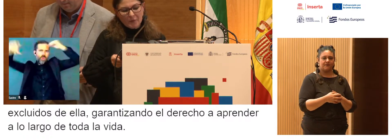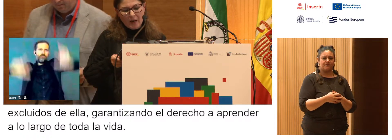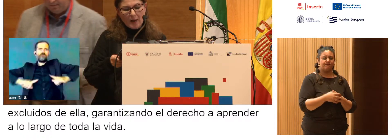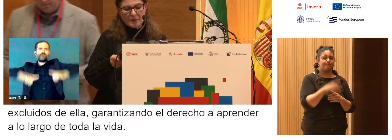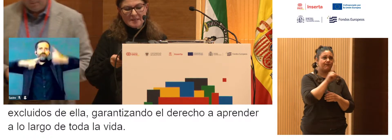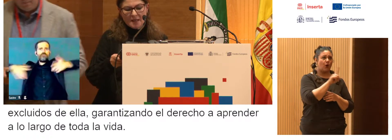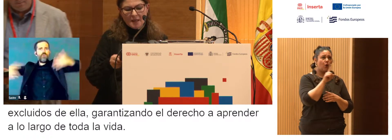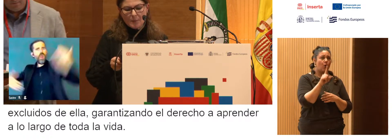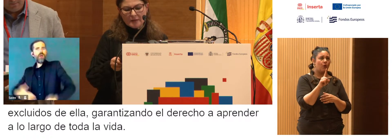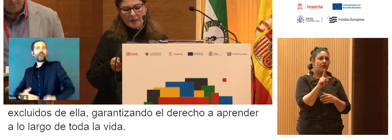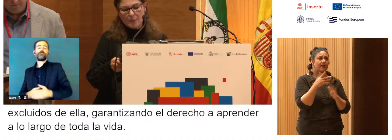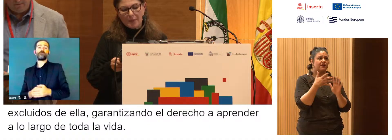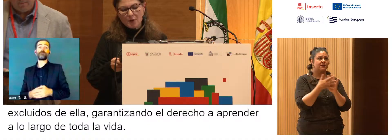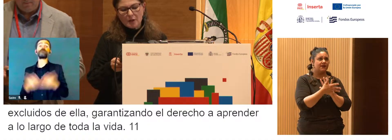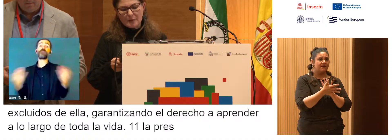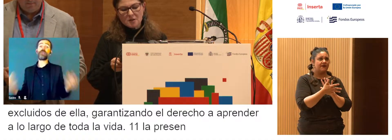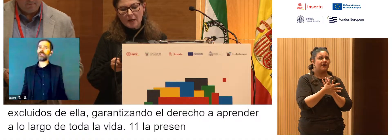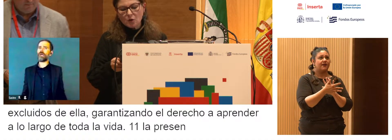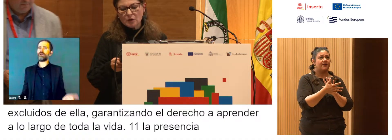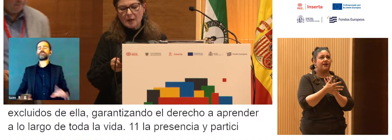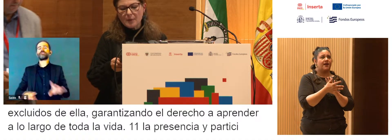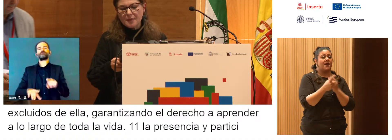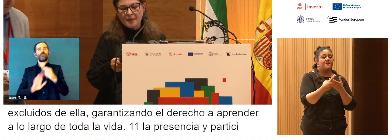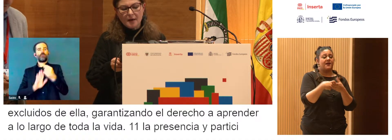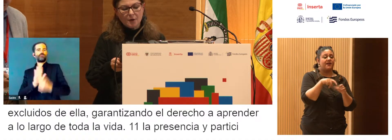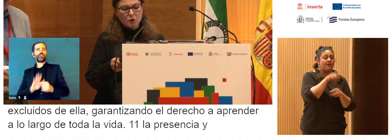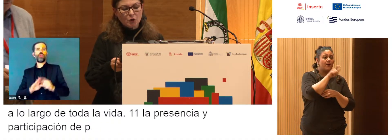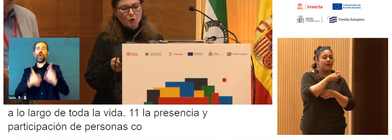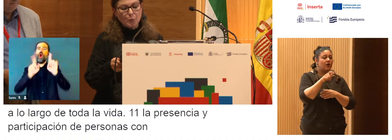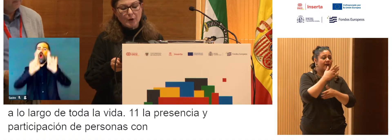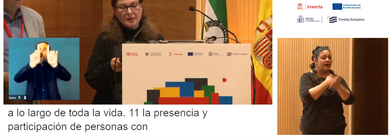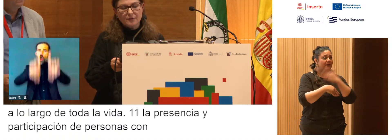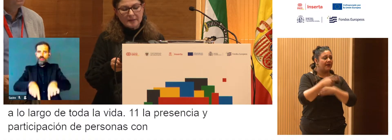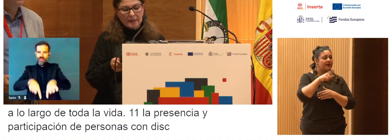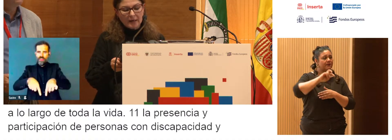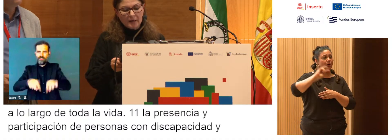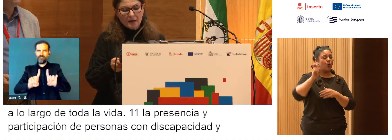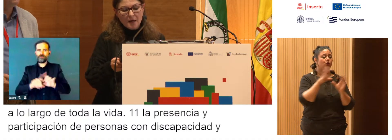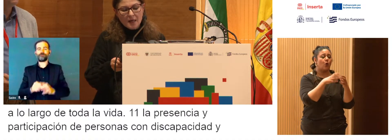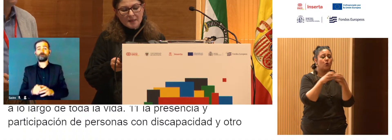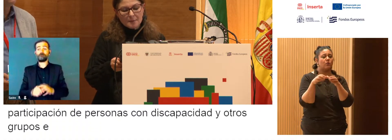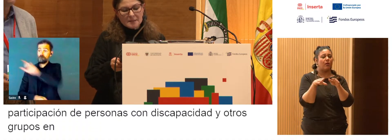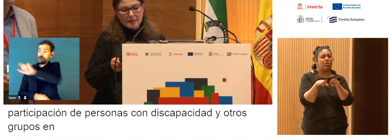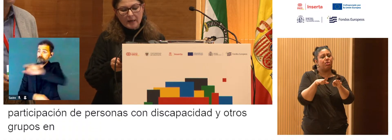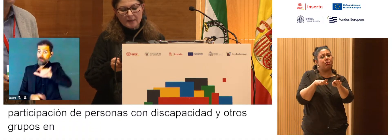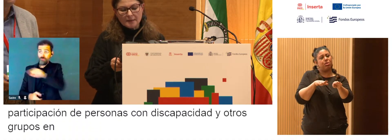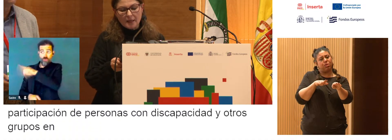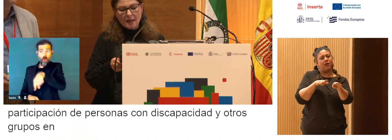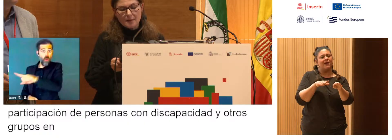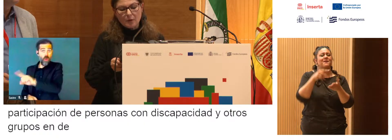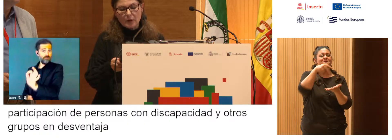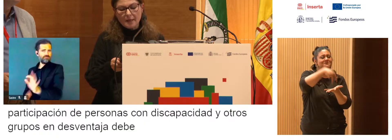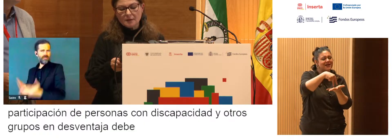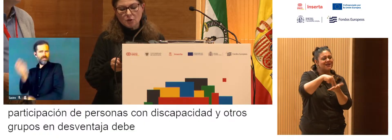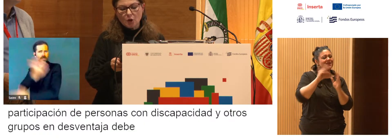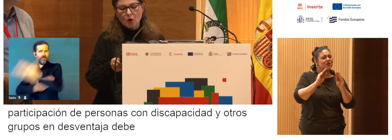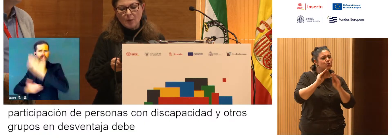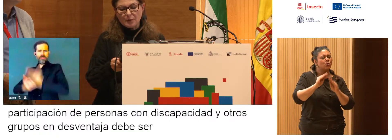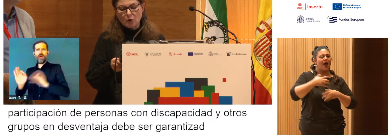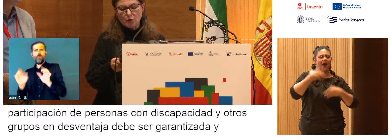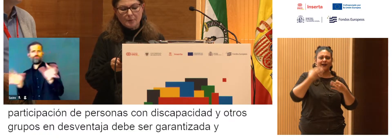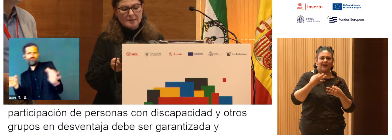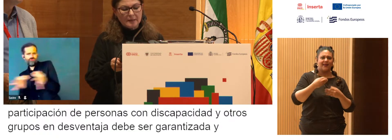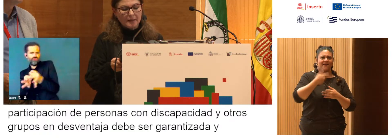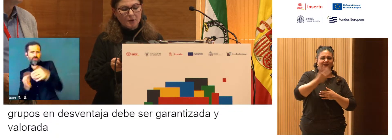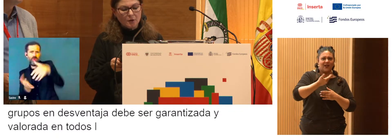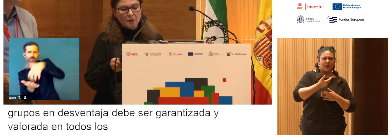11. La presencia y participación de personas con discapacidad y otros grupos en desventaja debe ser garantizada y valorada en todos los